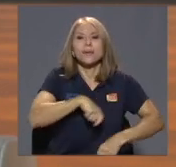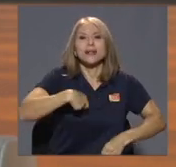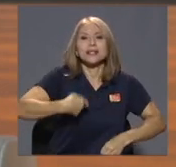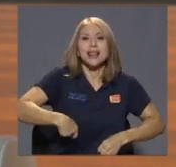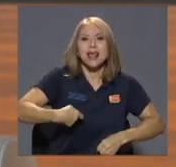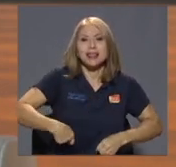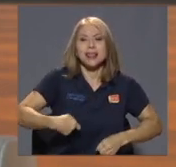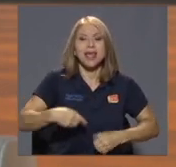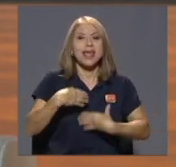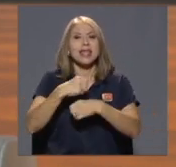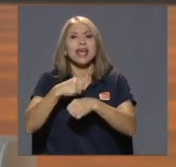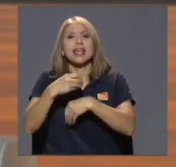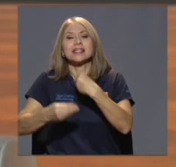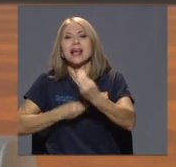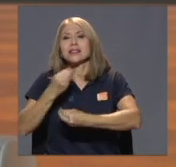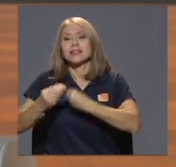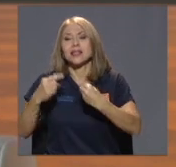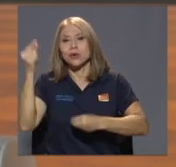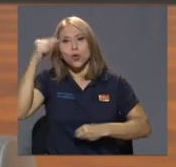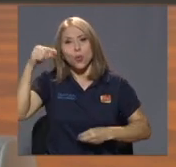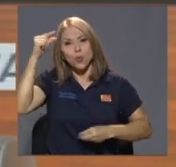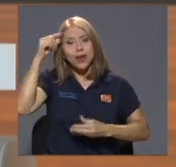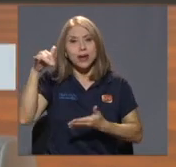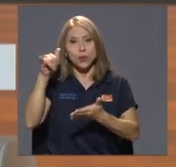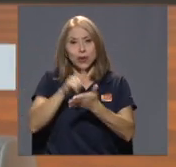y eso es importante, pero